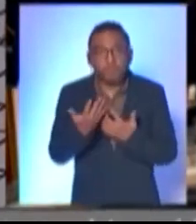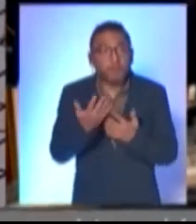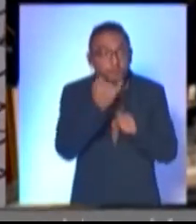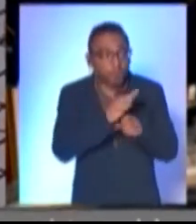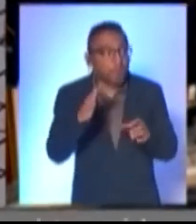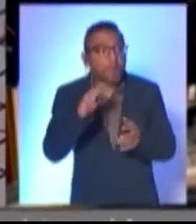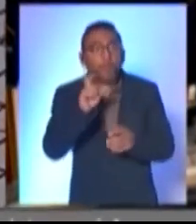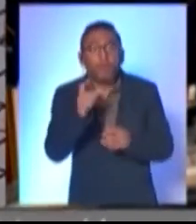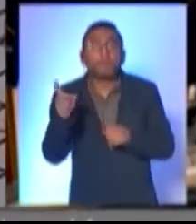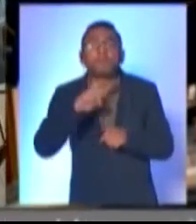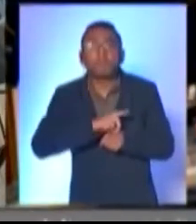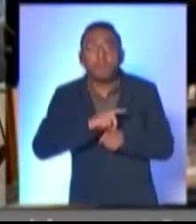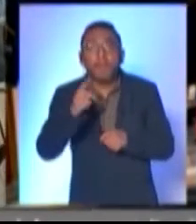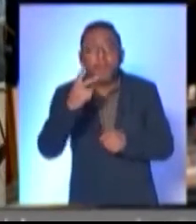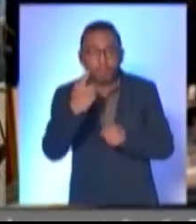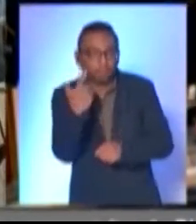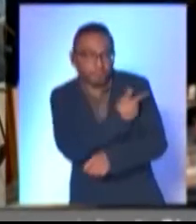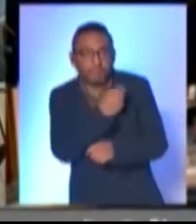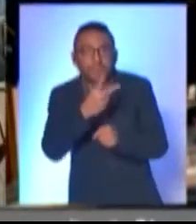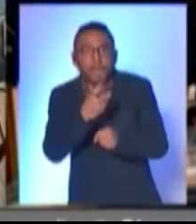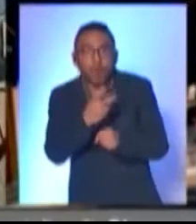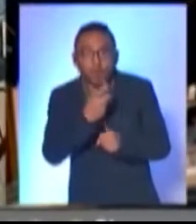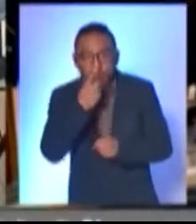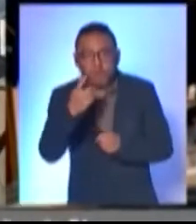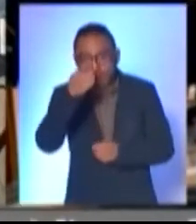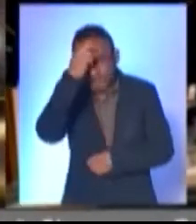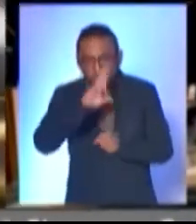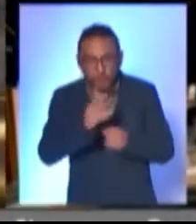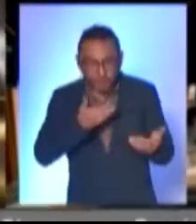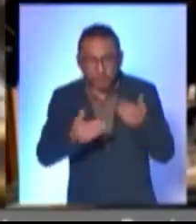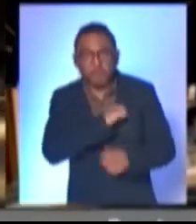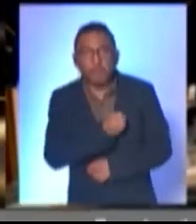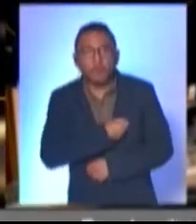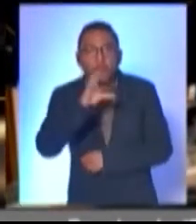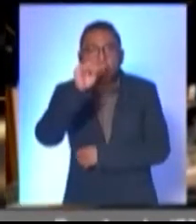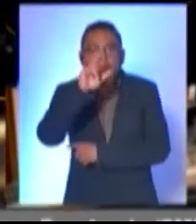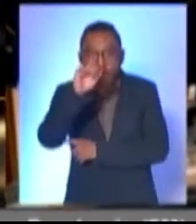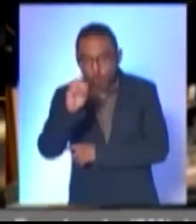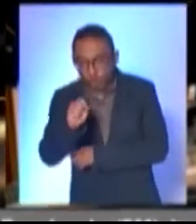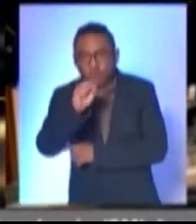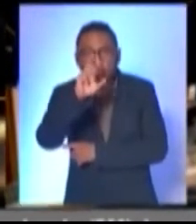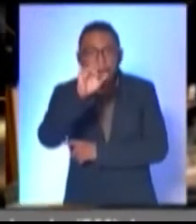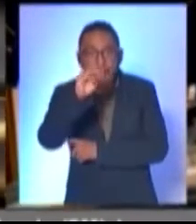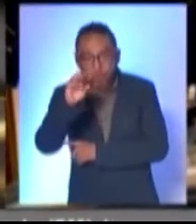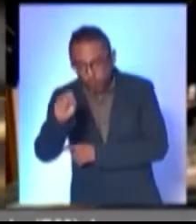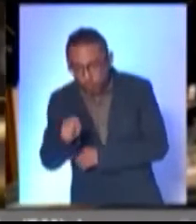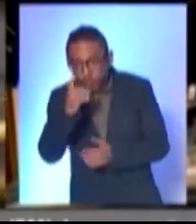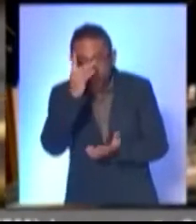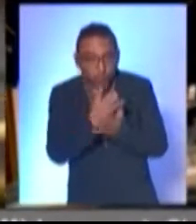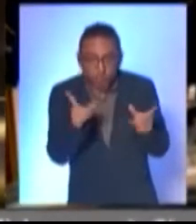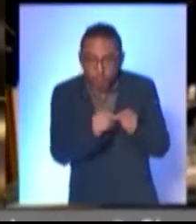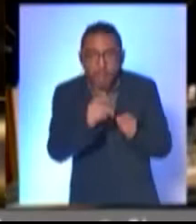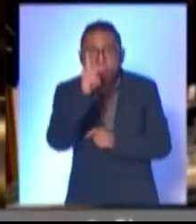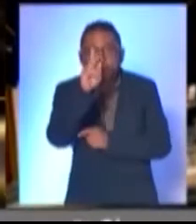de la segunda dosis, señaló el director de Servicios de Salud, Carlos Ramos Esquivel. Nos llegaron solamente para vacunas